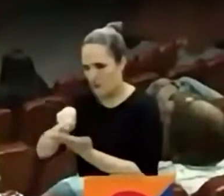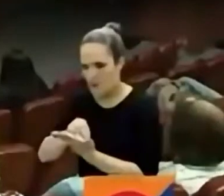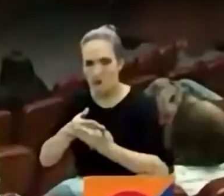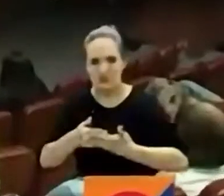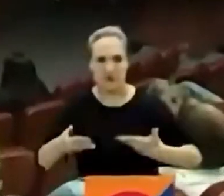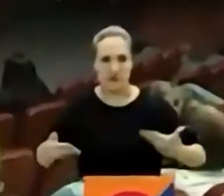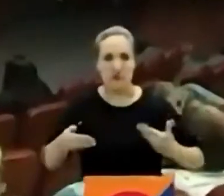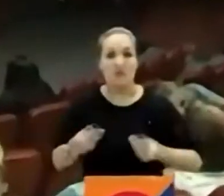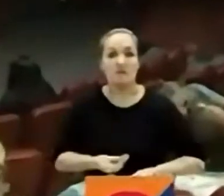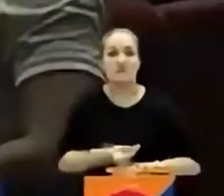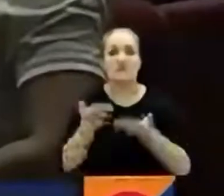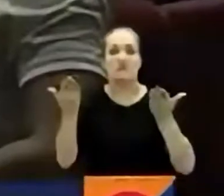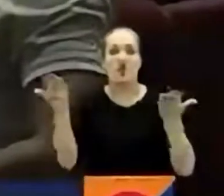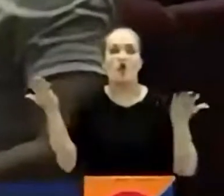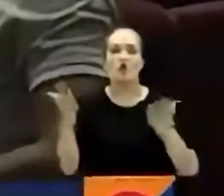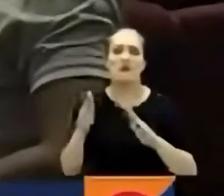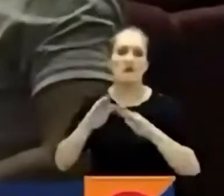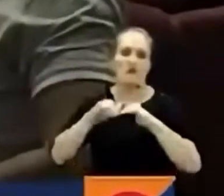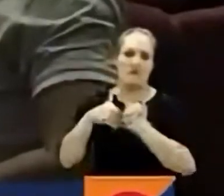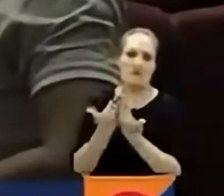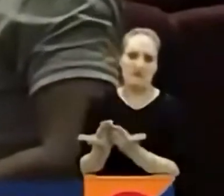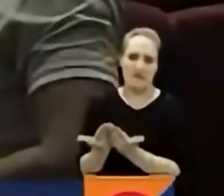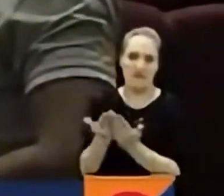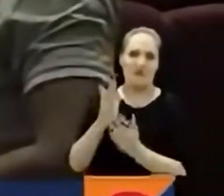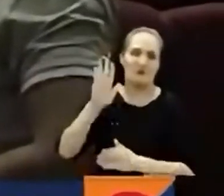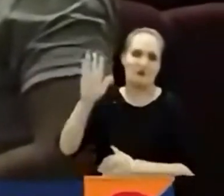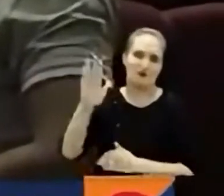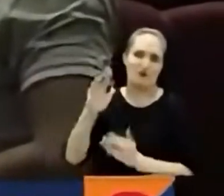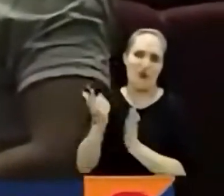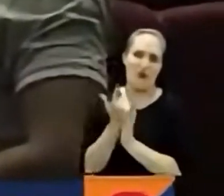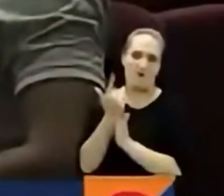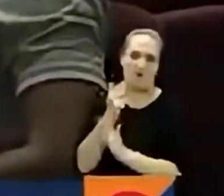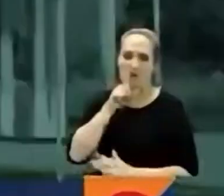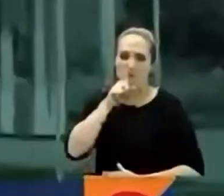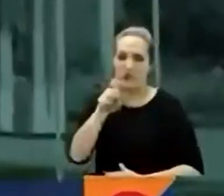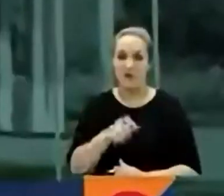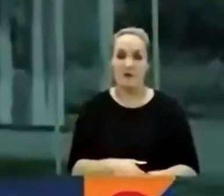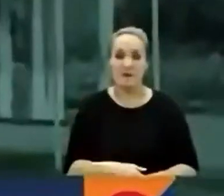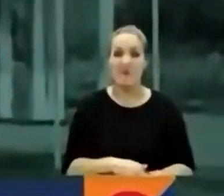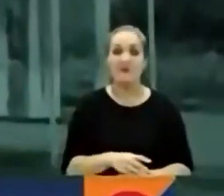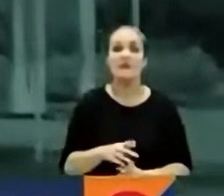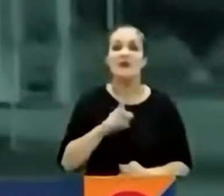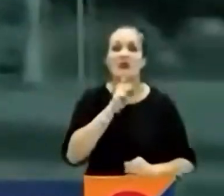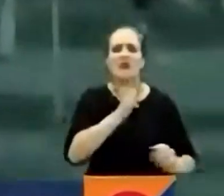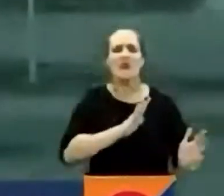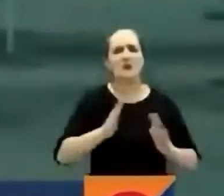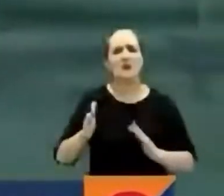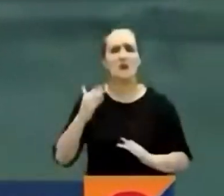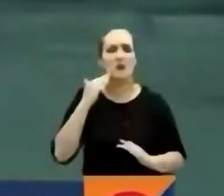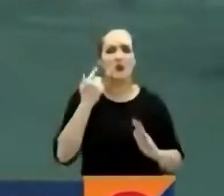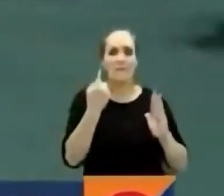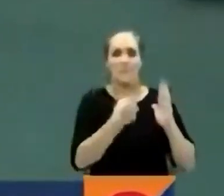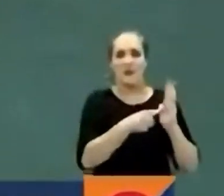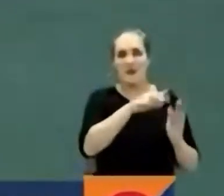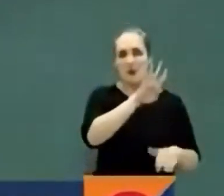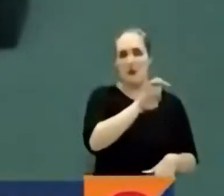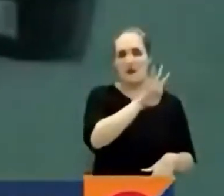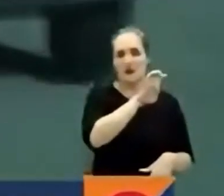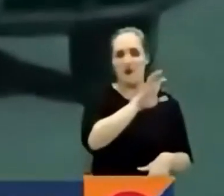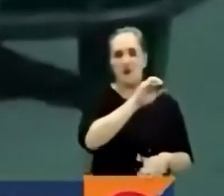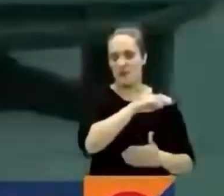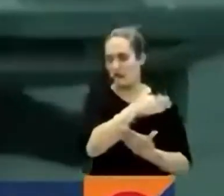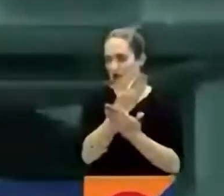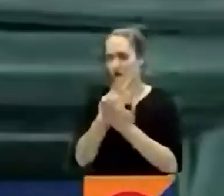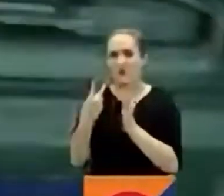En esta segunda parte, los lectores pueden disfrutar de los discursos de los presidentes desde el 1990 hasta el 2022. La